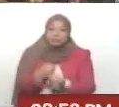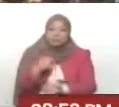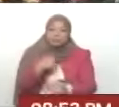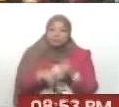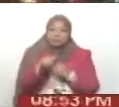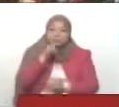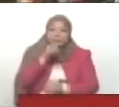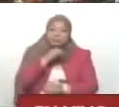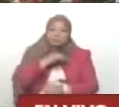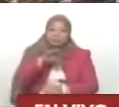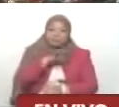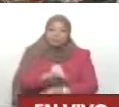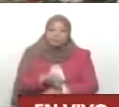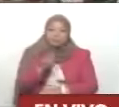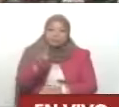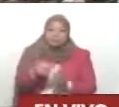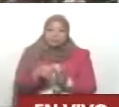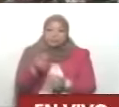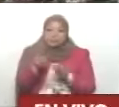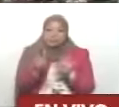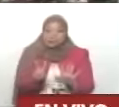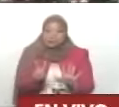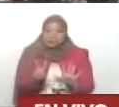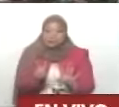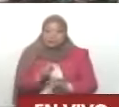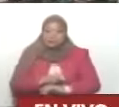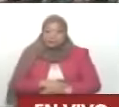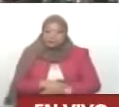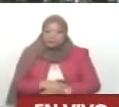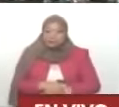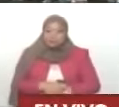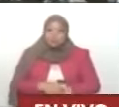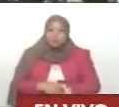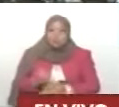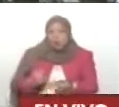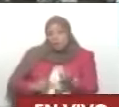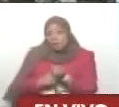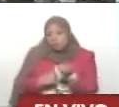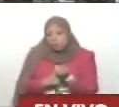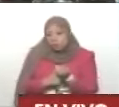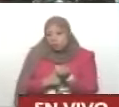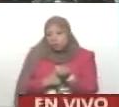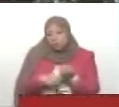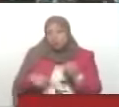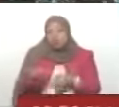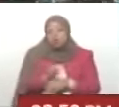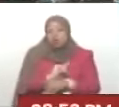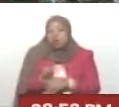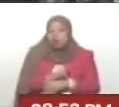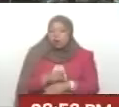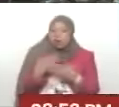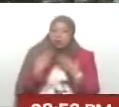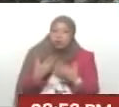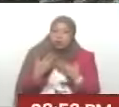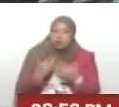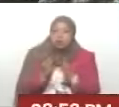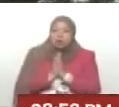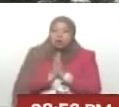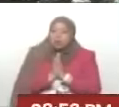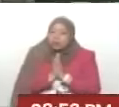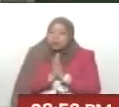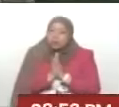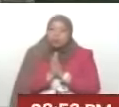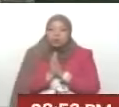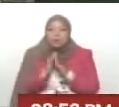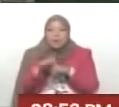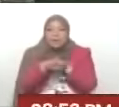el 2017, para que usted nos eche ahí su manito ahí, ¿oyó? De entonces, inmediato. Es ministro para eso, ¿para qué?